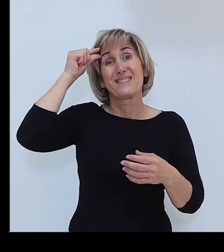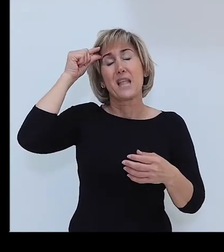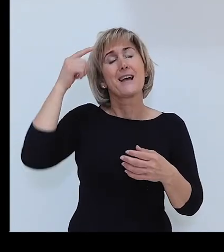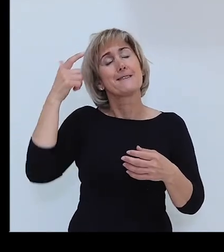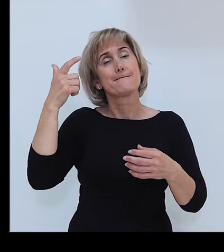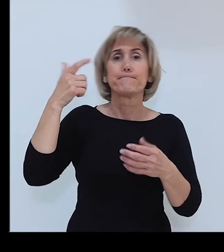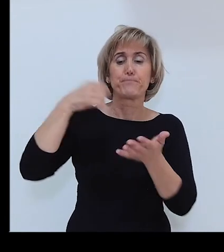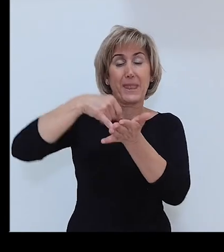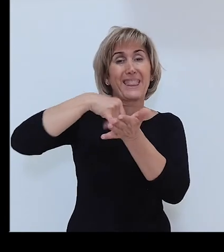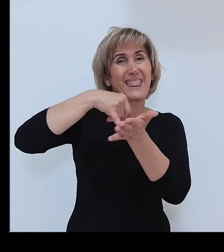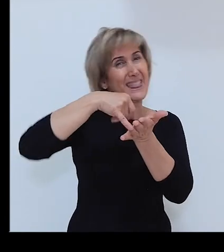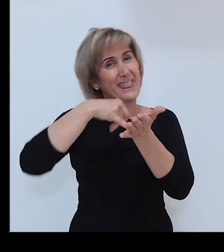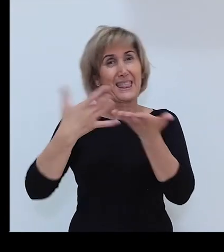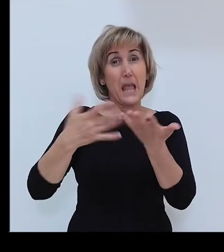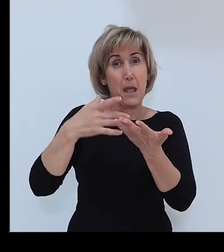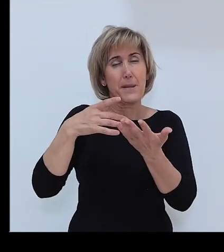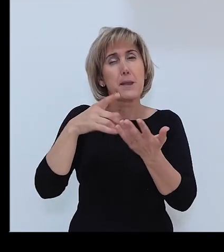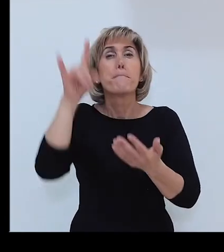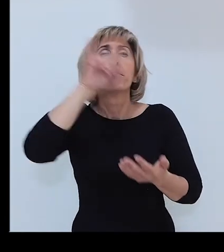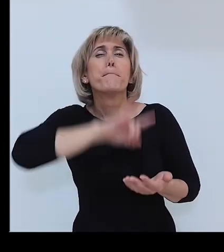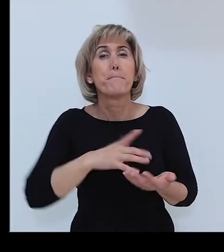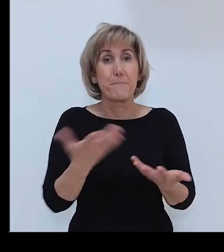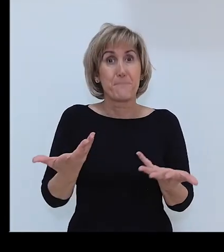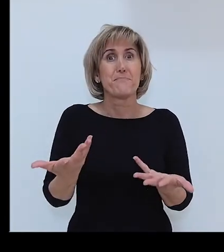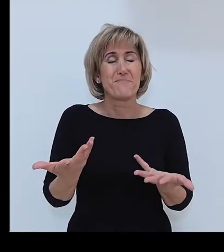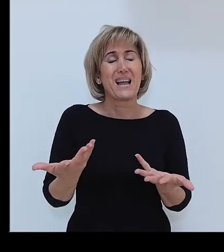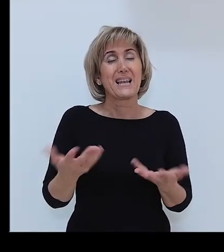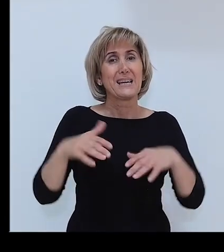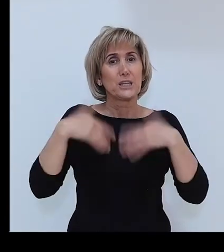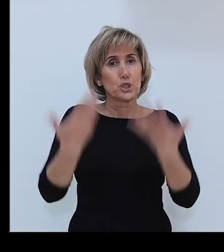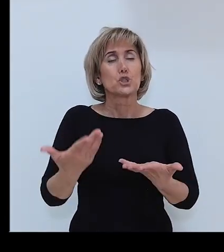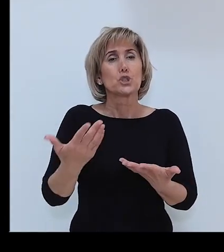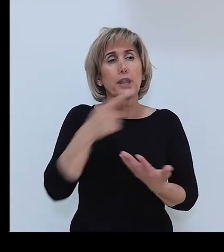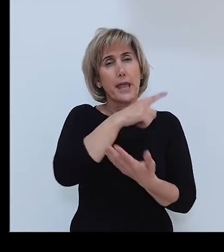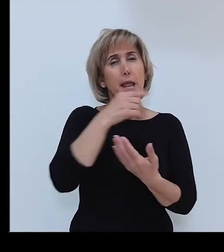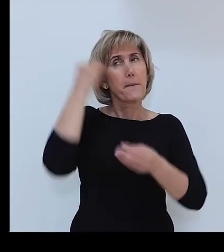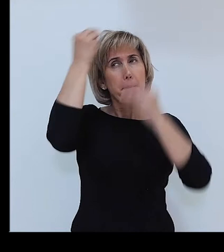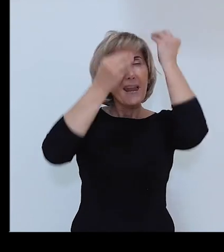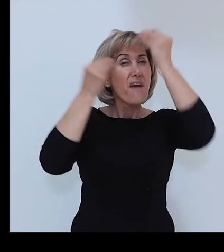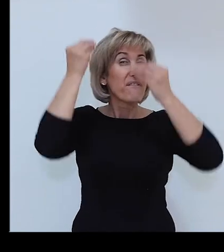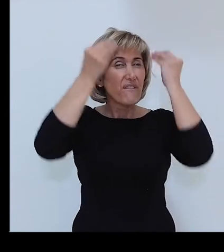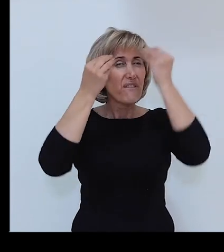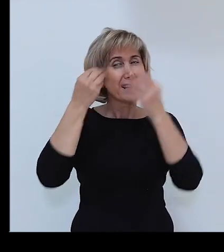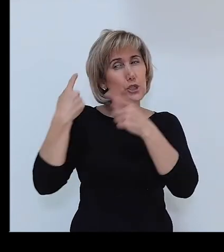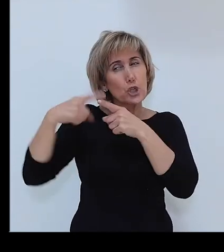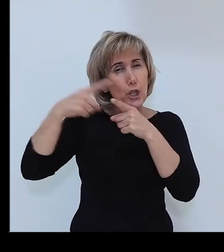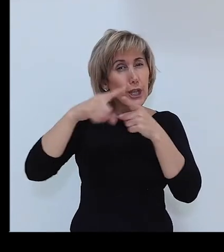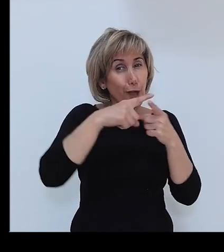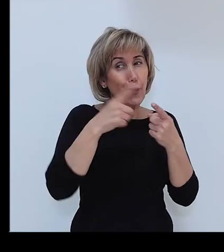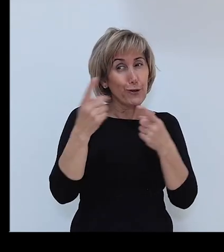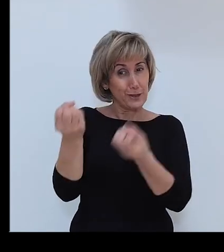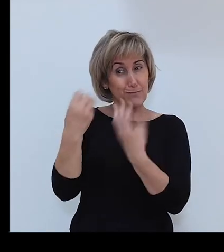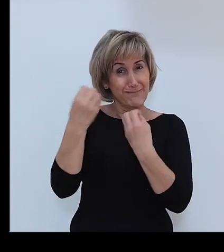y que tienen una salud mental bastante, bastante precaria, a mí me parece que son